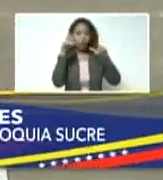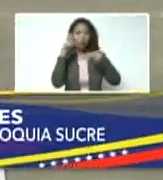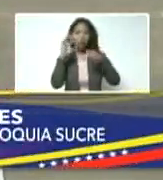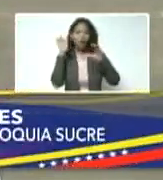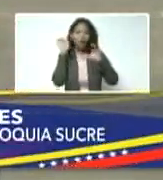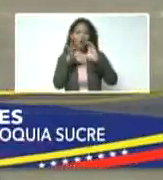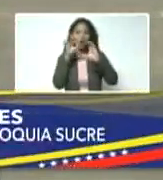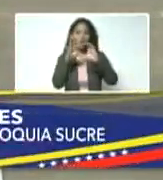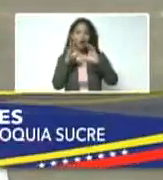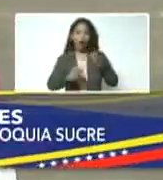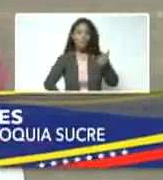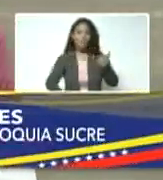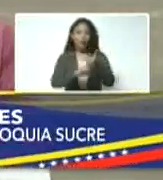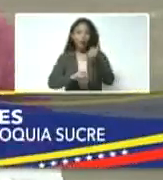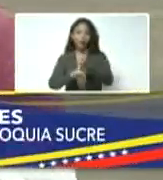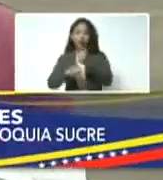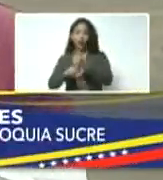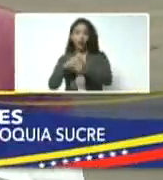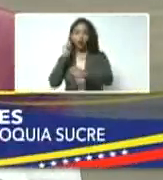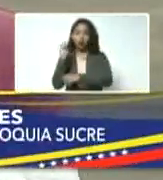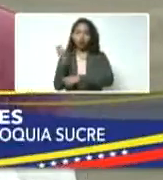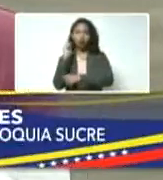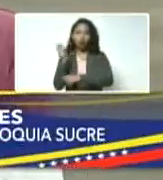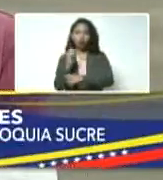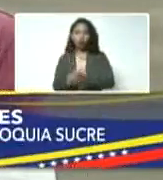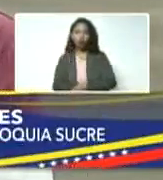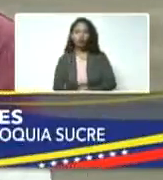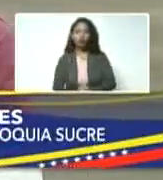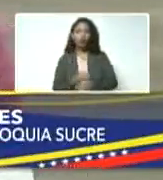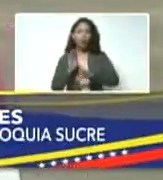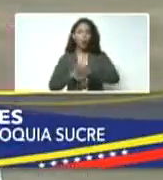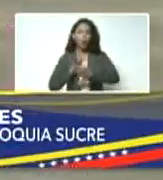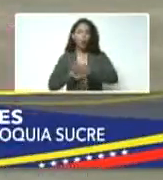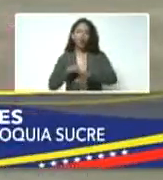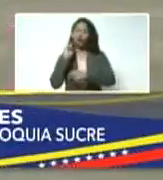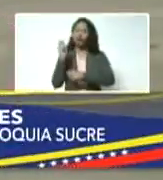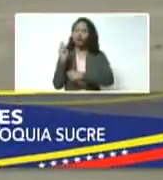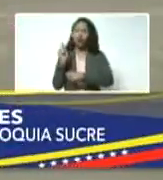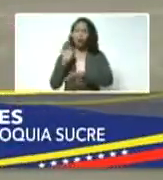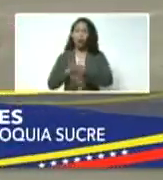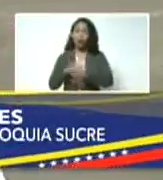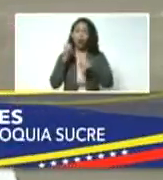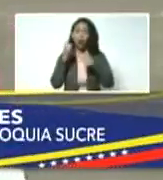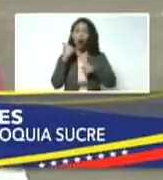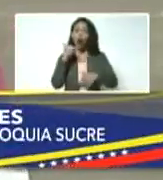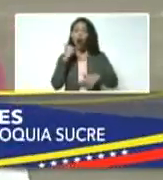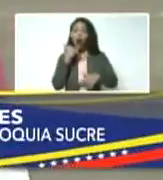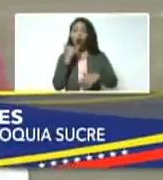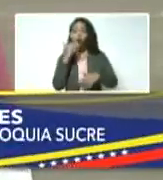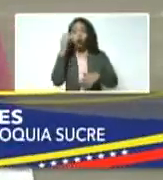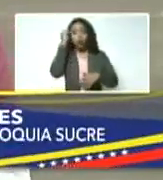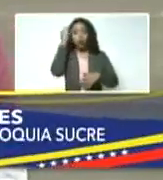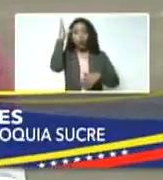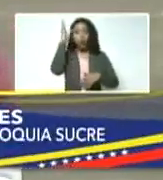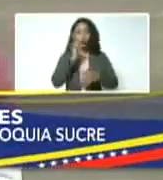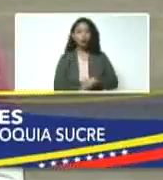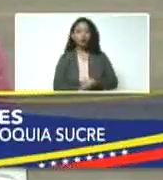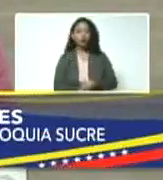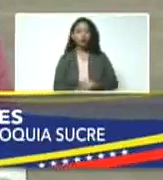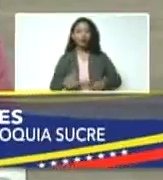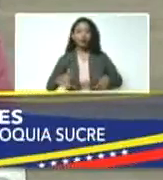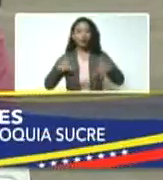fondo, apoyándolos con el financiamiento. ¿Por qué el financiamiento? Porque si bien tenemos la capacidad, las